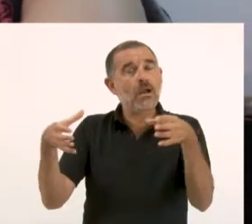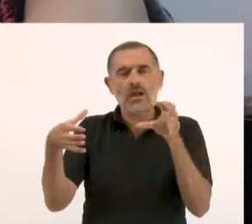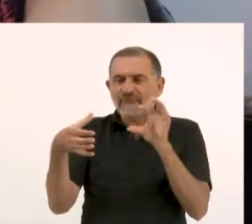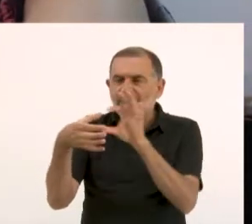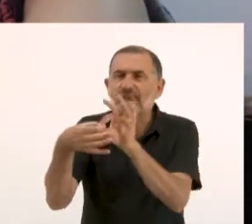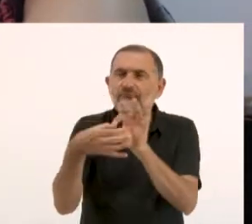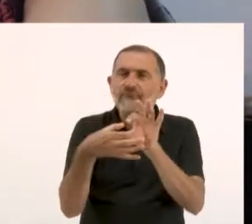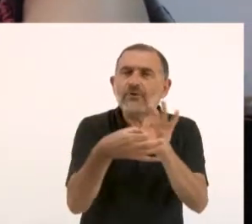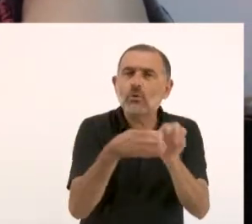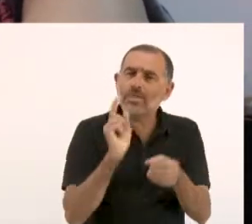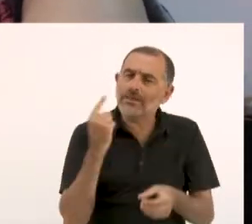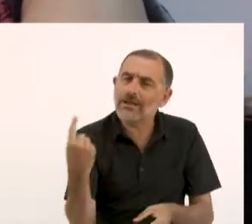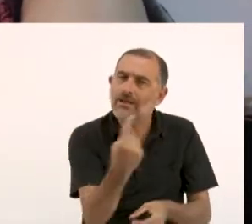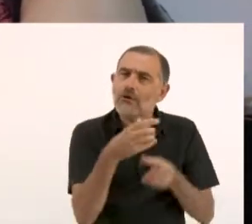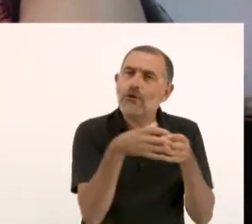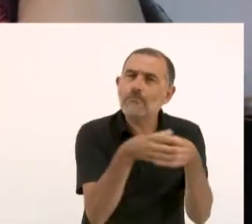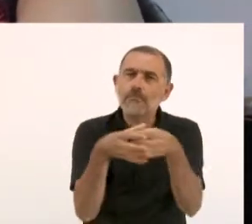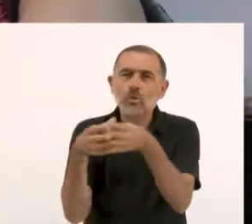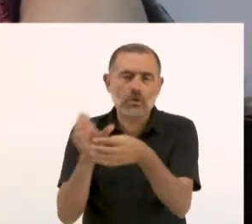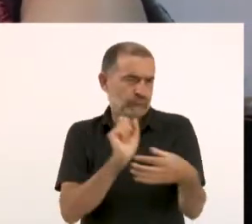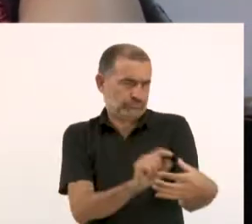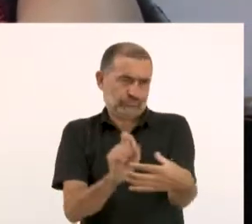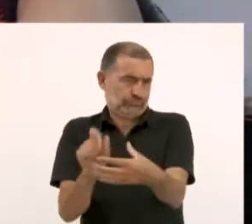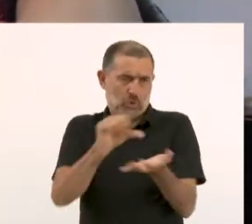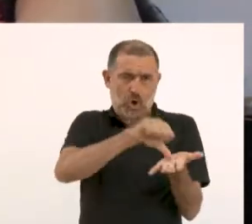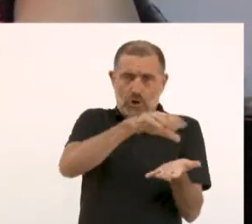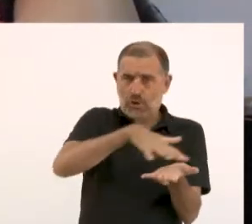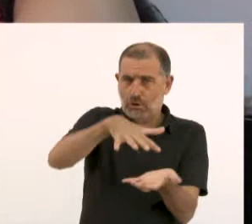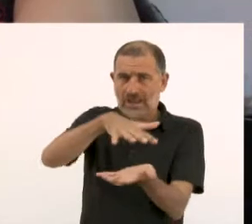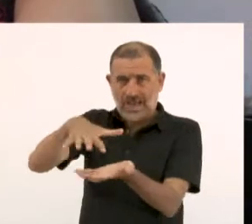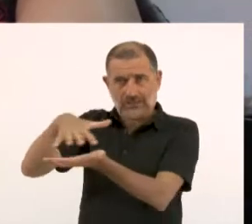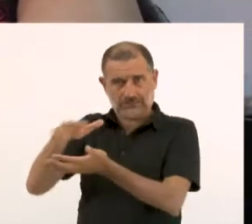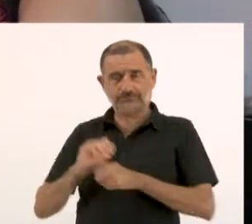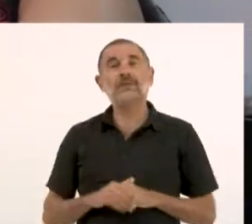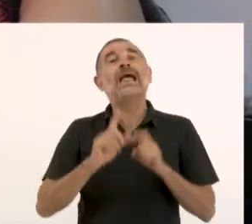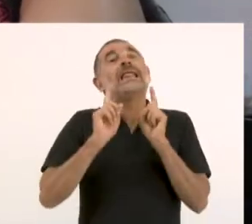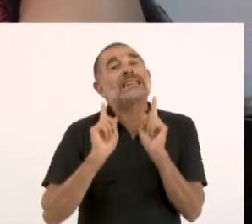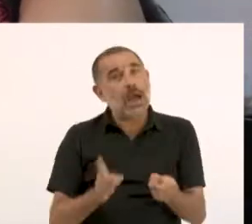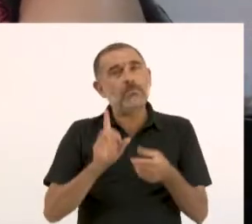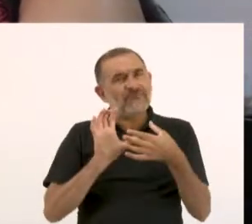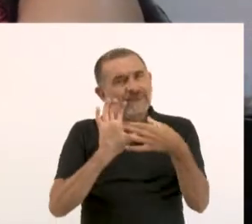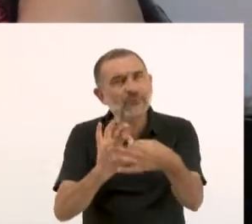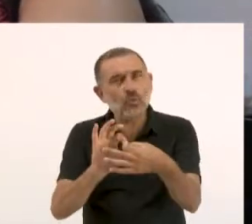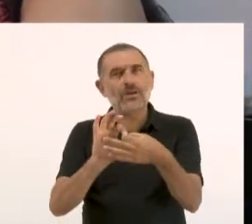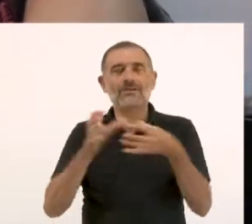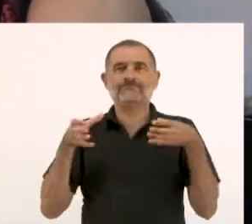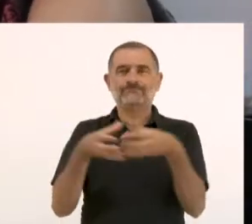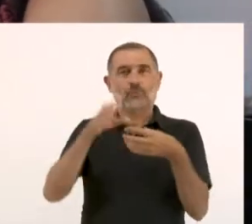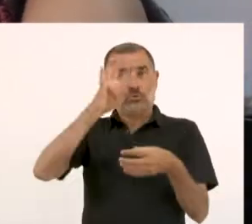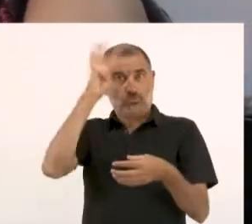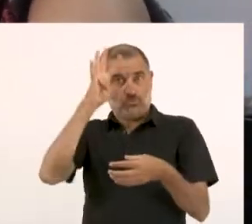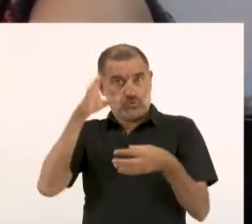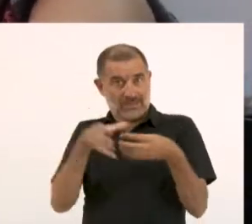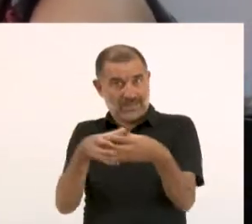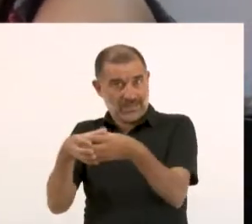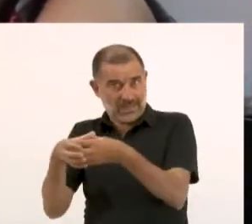los lugares donde se encontraban estos restos, y en la actualidad también con las comunidades aborígenes de la provincia de Córdoba. Entonces, como que ha